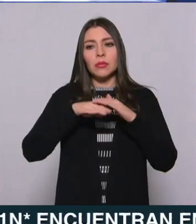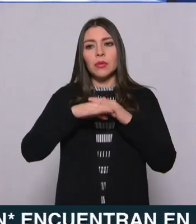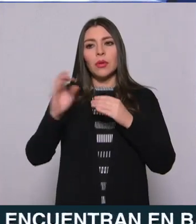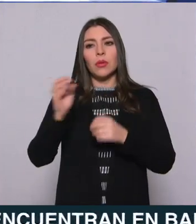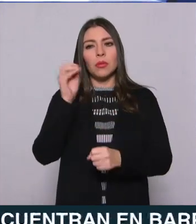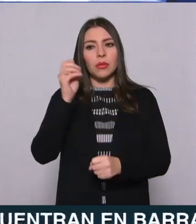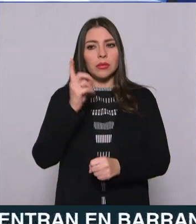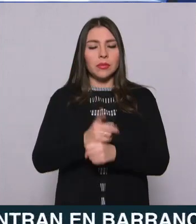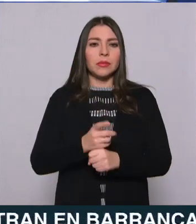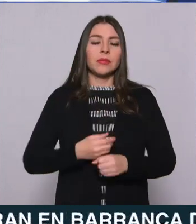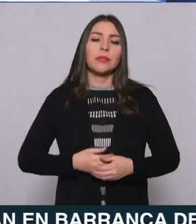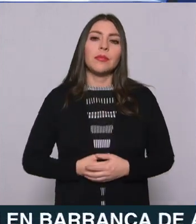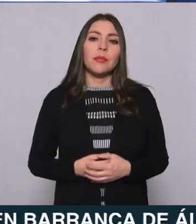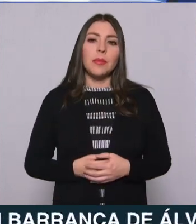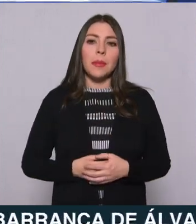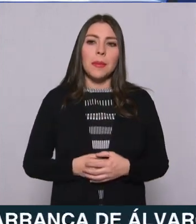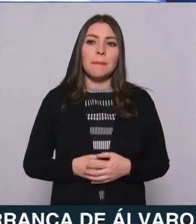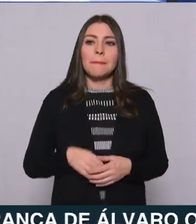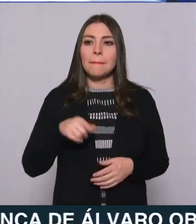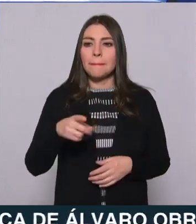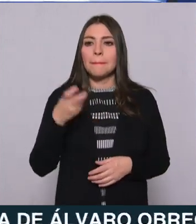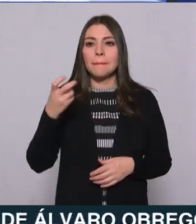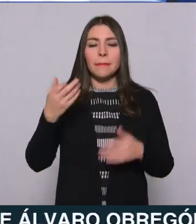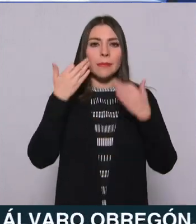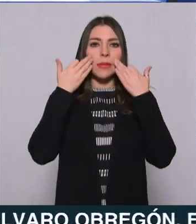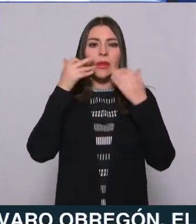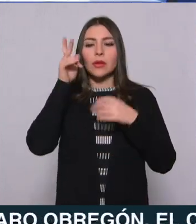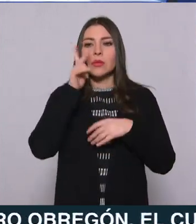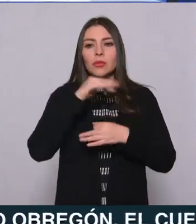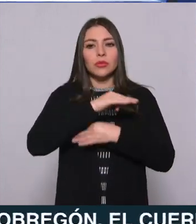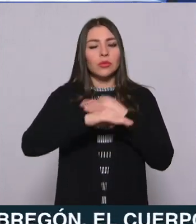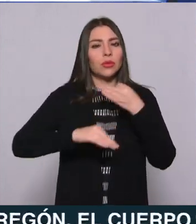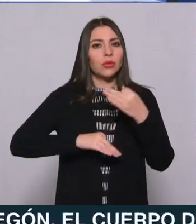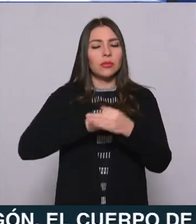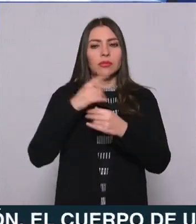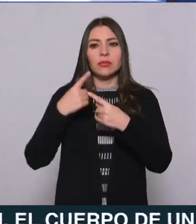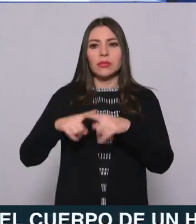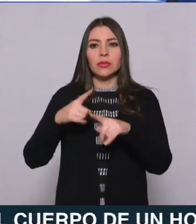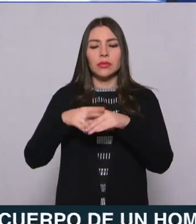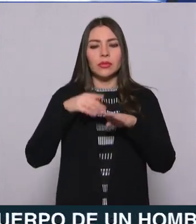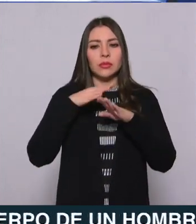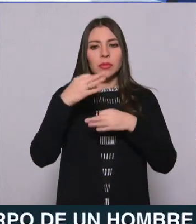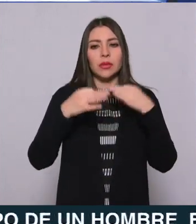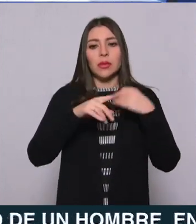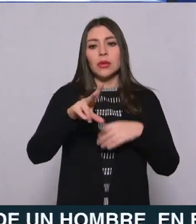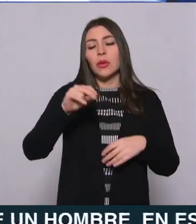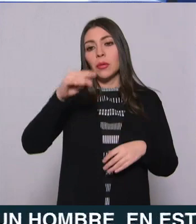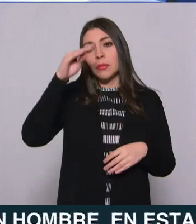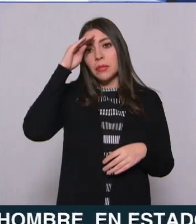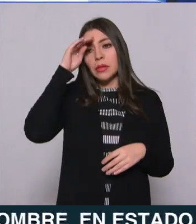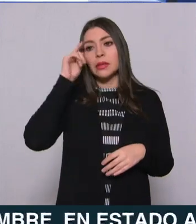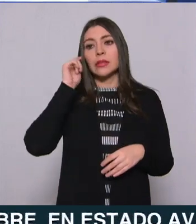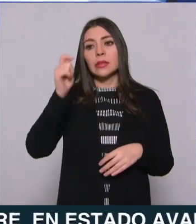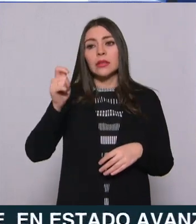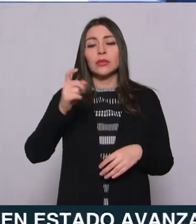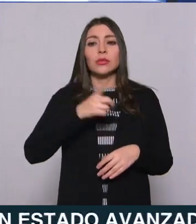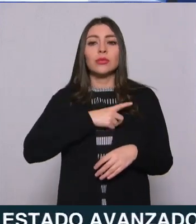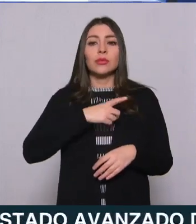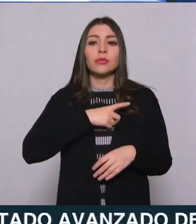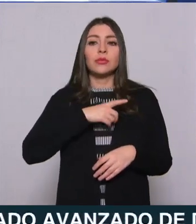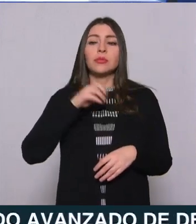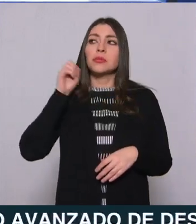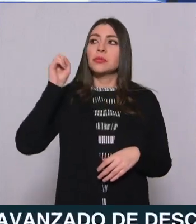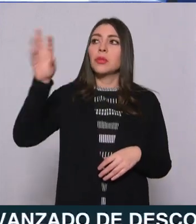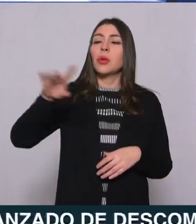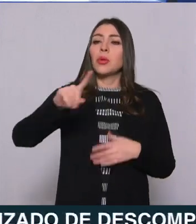un espacio donde se pone a prueba todo el sistema de justicia, ¿no? Y no creer que los depositamos en un espacio y que